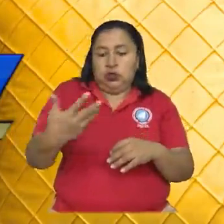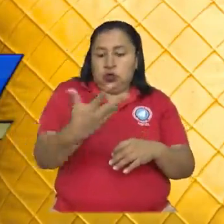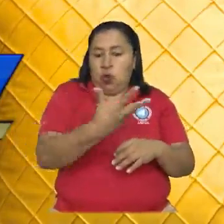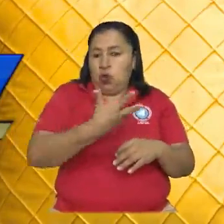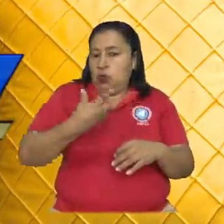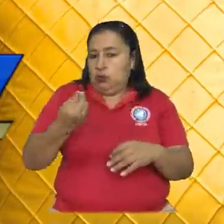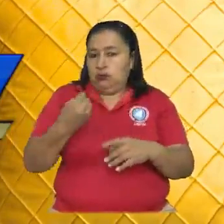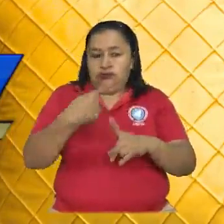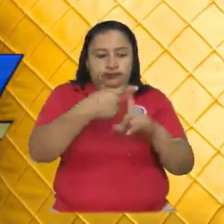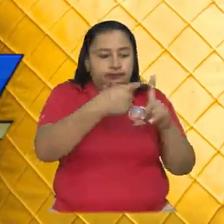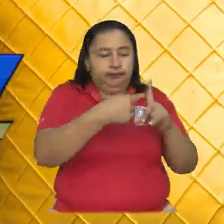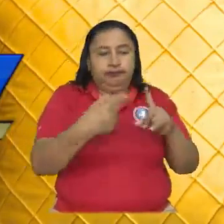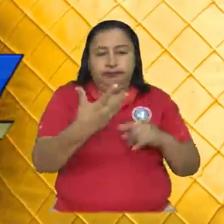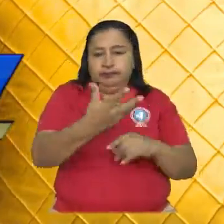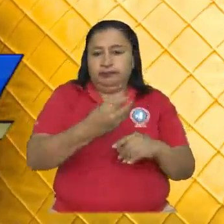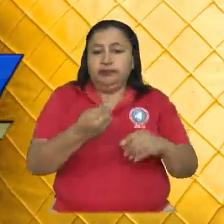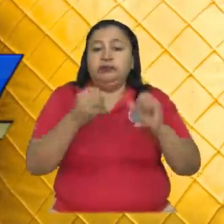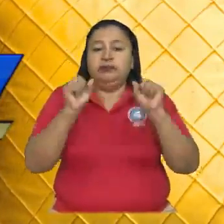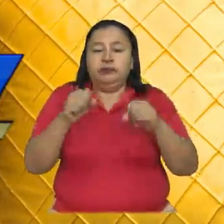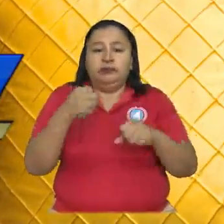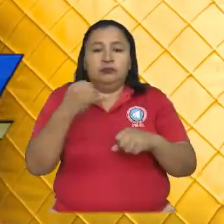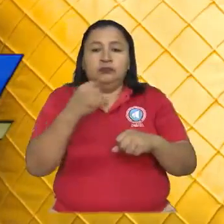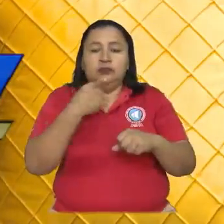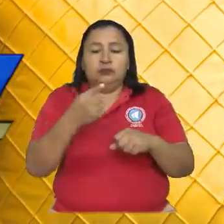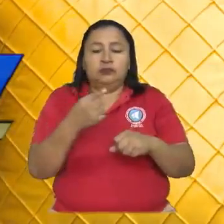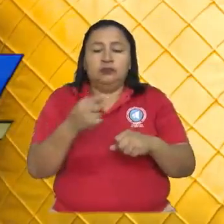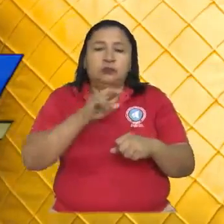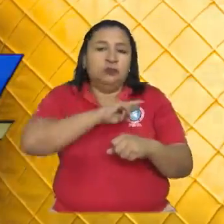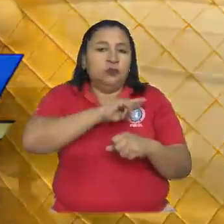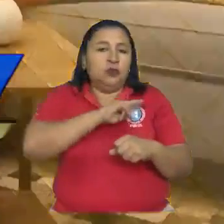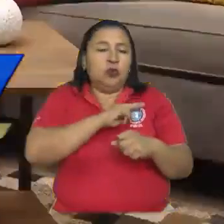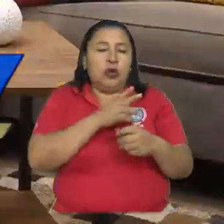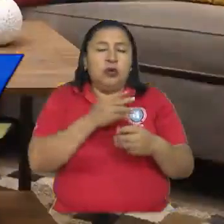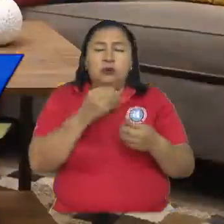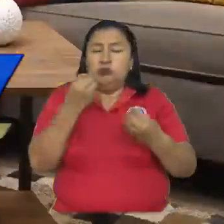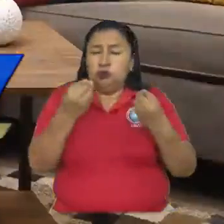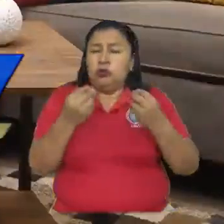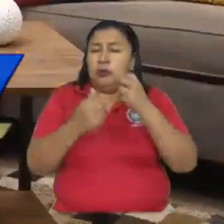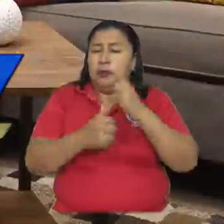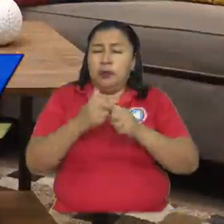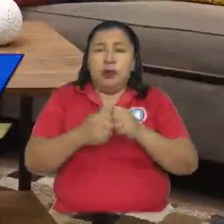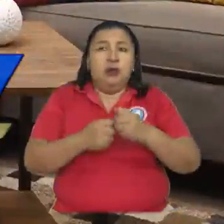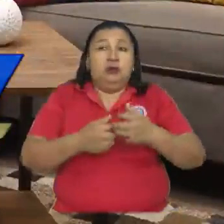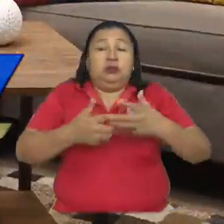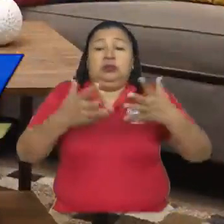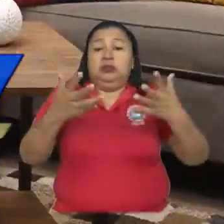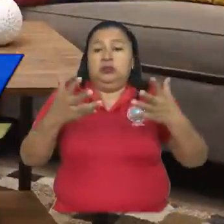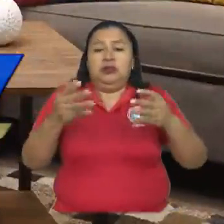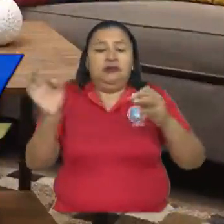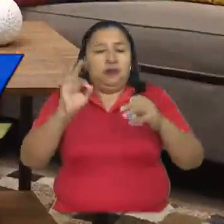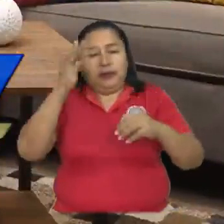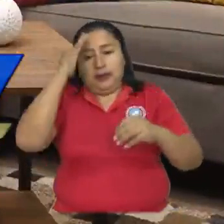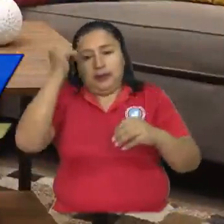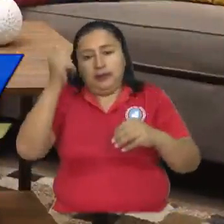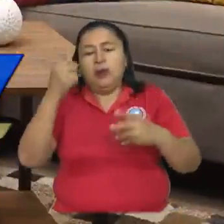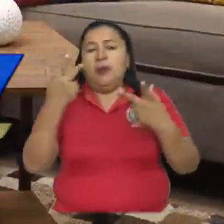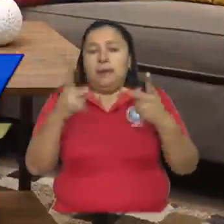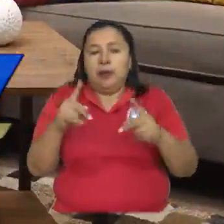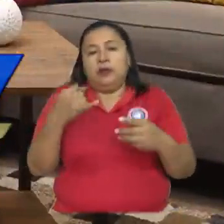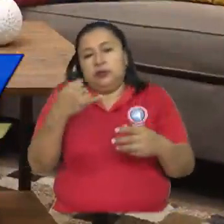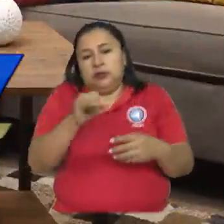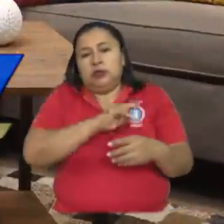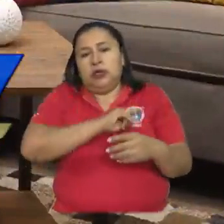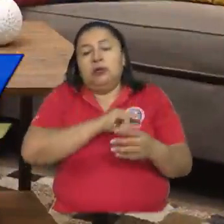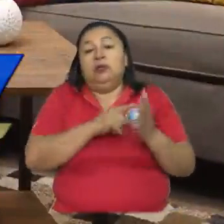compartida. Si bien comentaba que no tuvimos grandes incidencias en general, pues obviamente